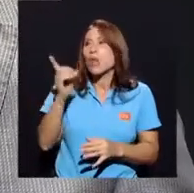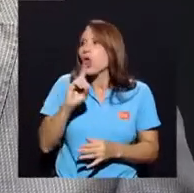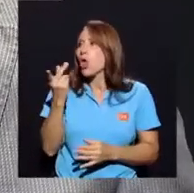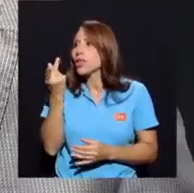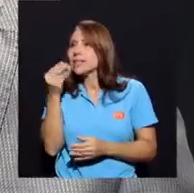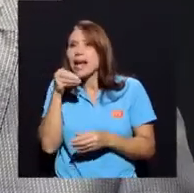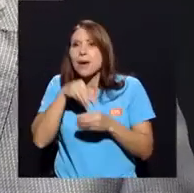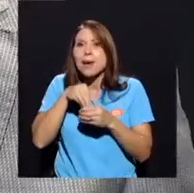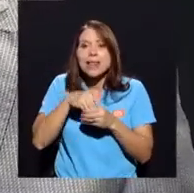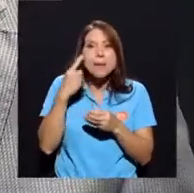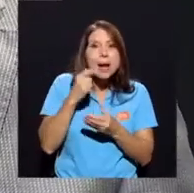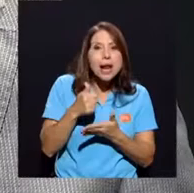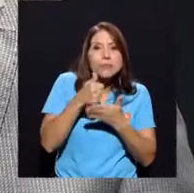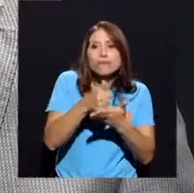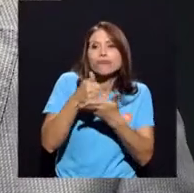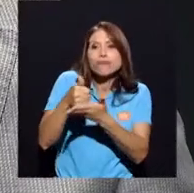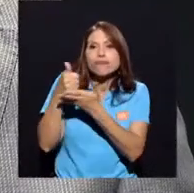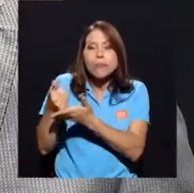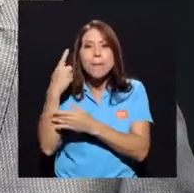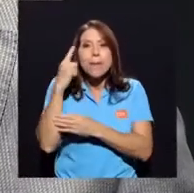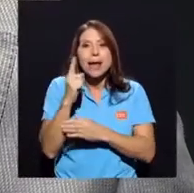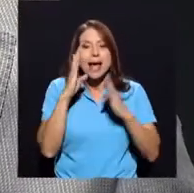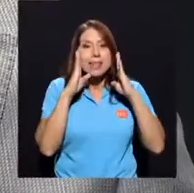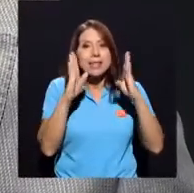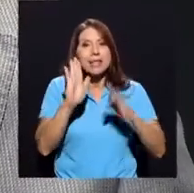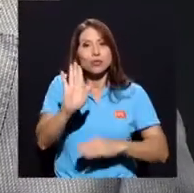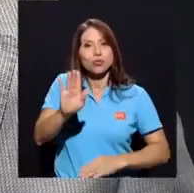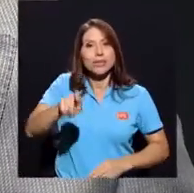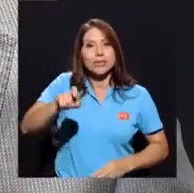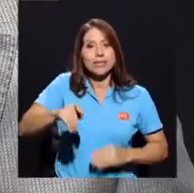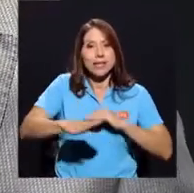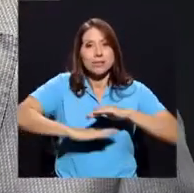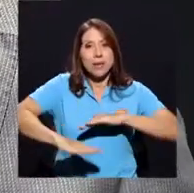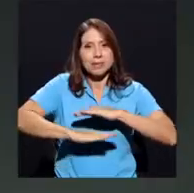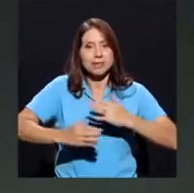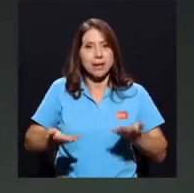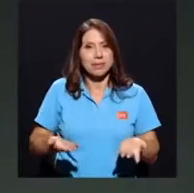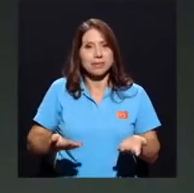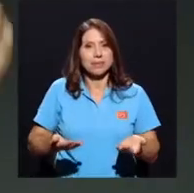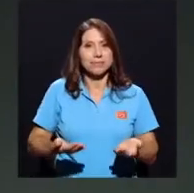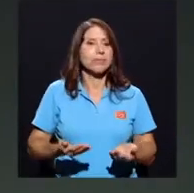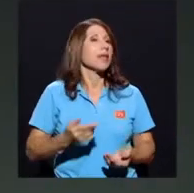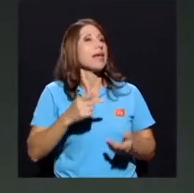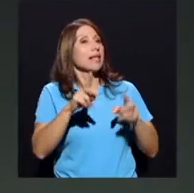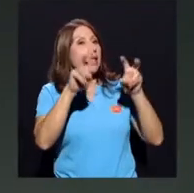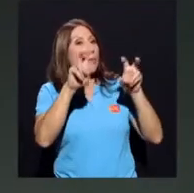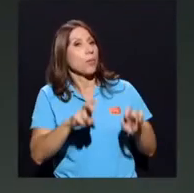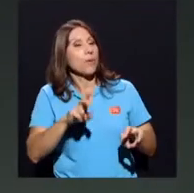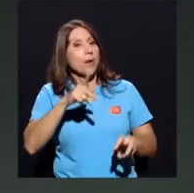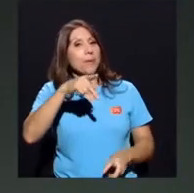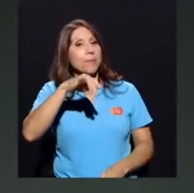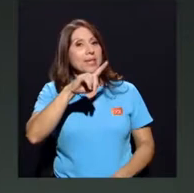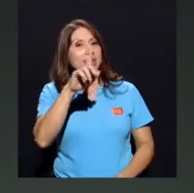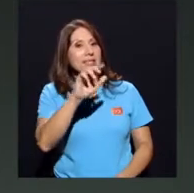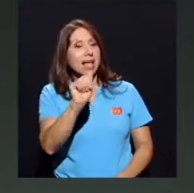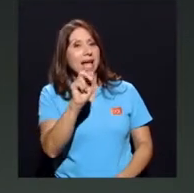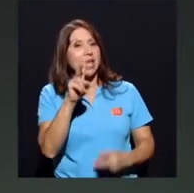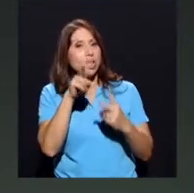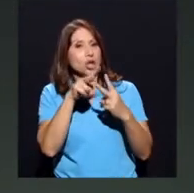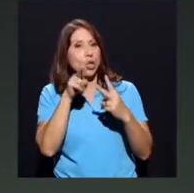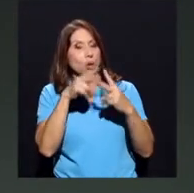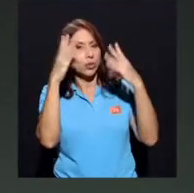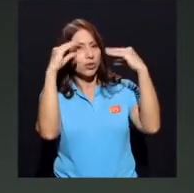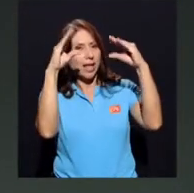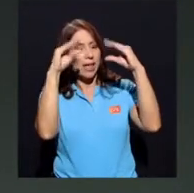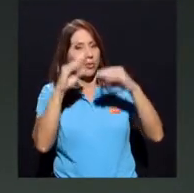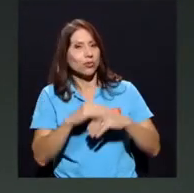a este atender lo que son sus necesidades básicas sobre pizza y dos datos como cómo se